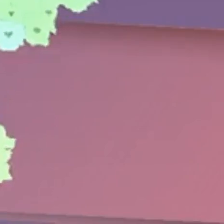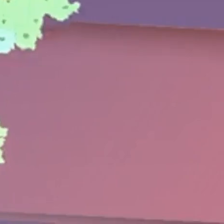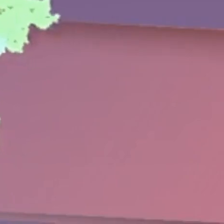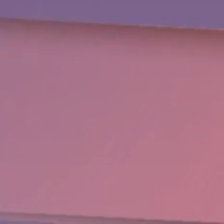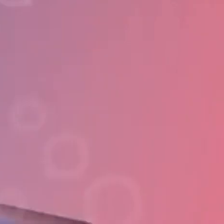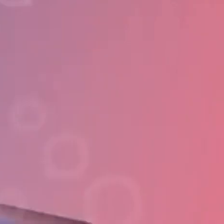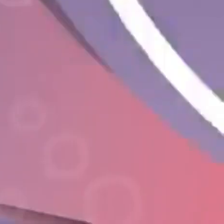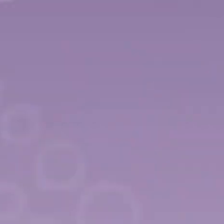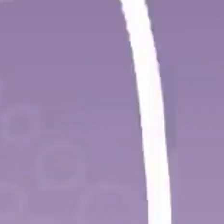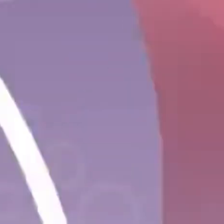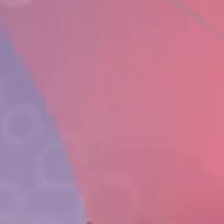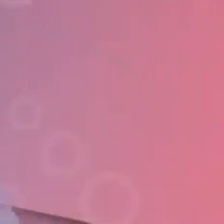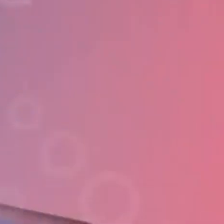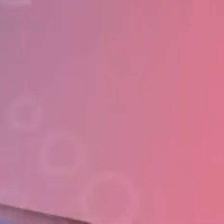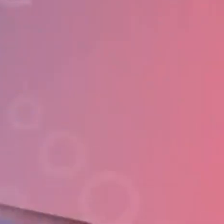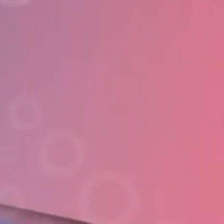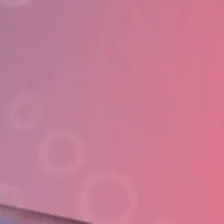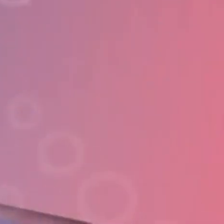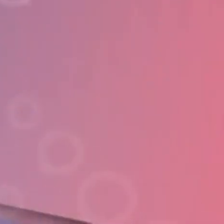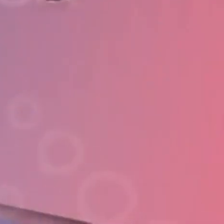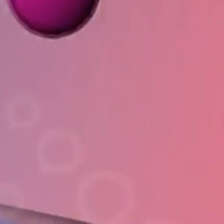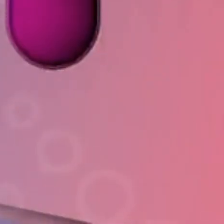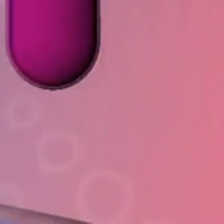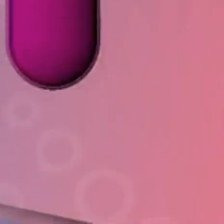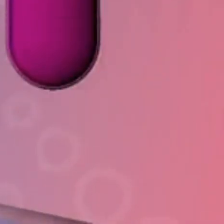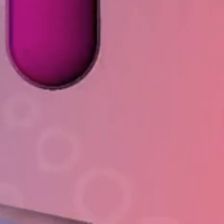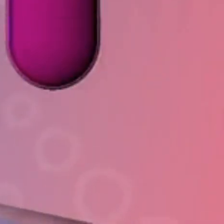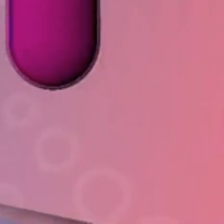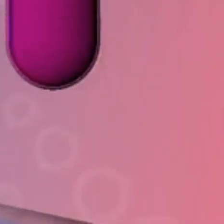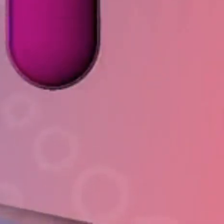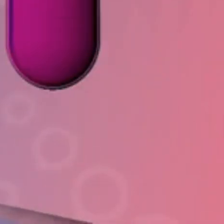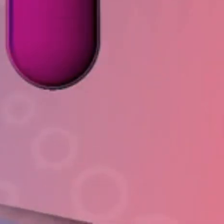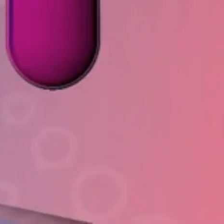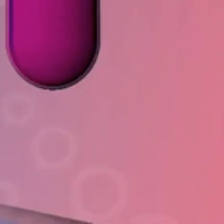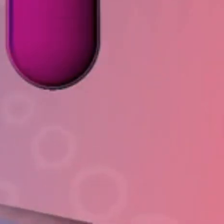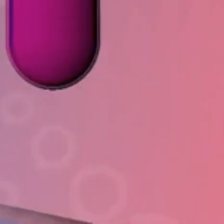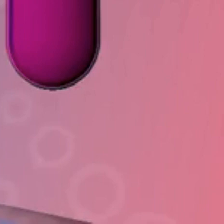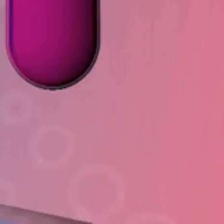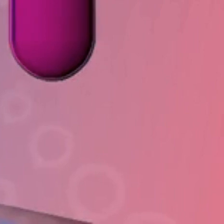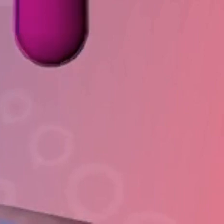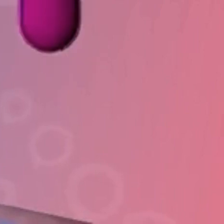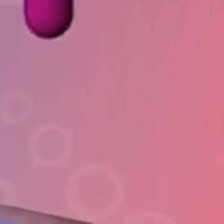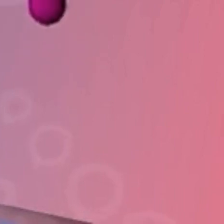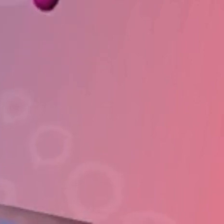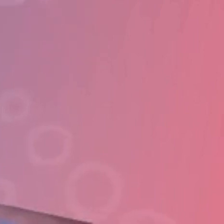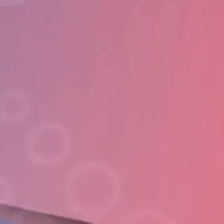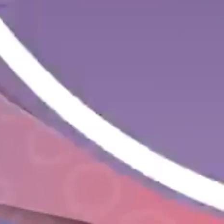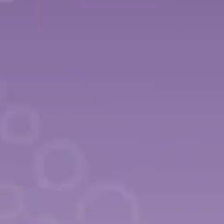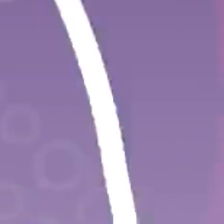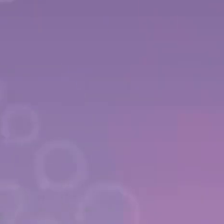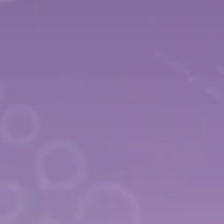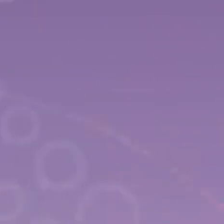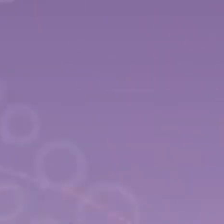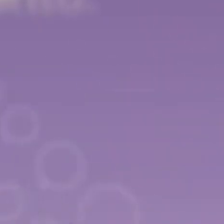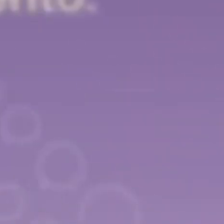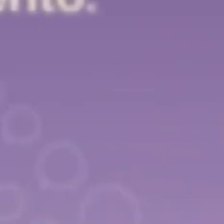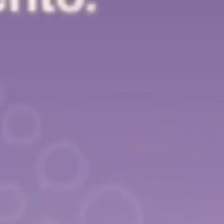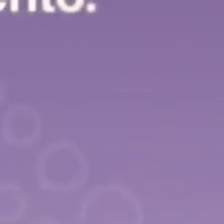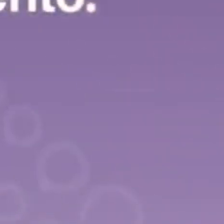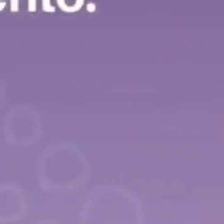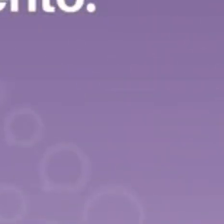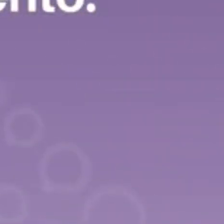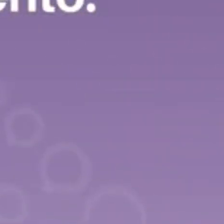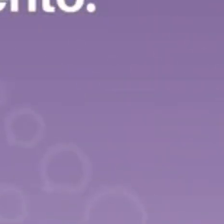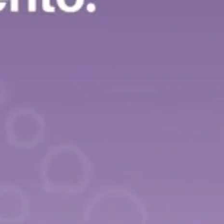ciudadanas recabadas las personas candidatas contarán con un minuto con 30 segundos para dar respuesta a la pregunta cada persona